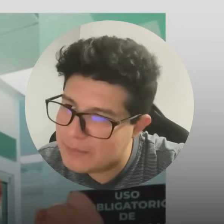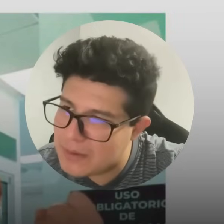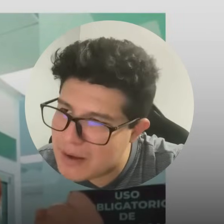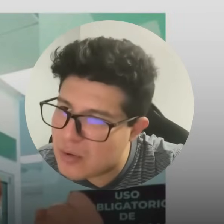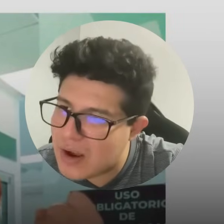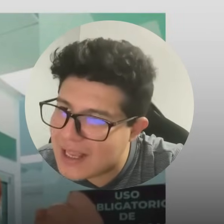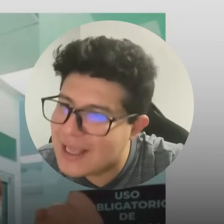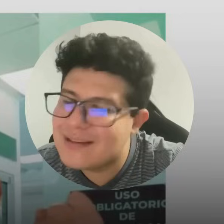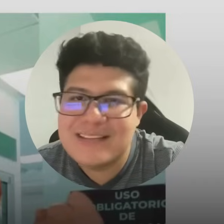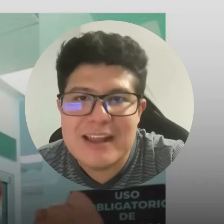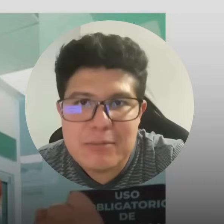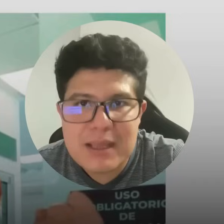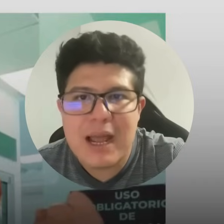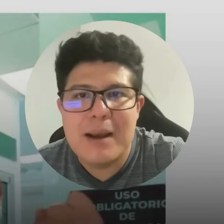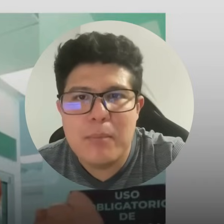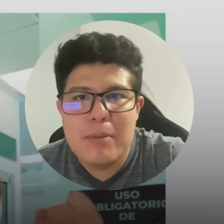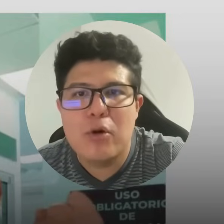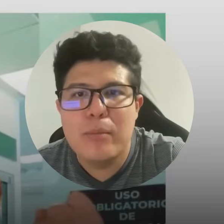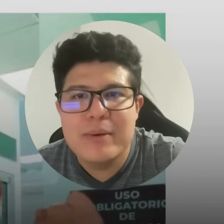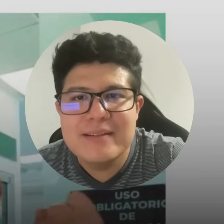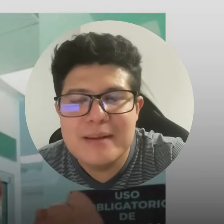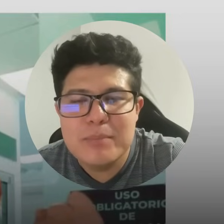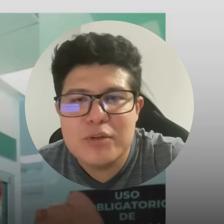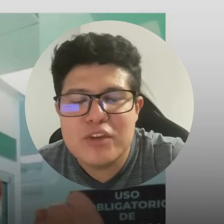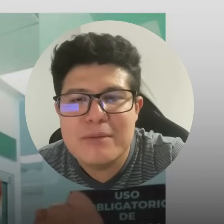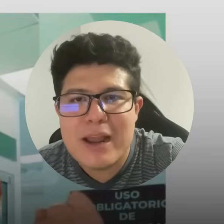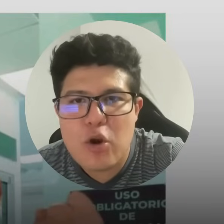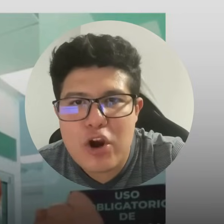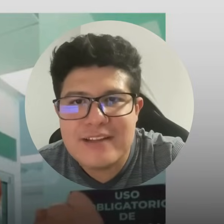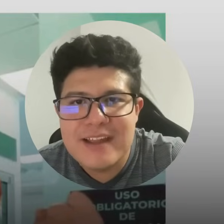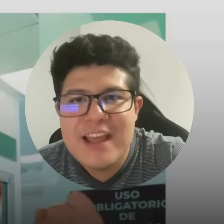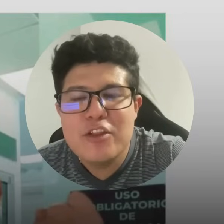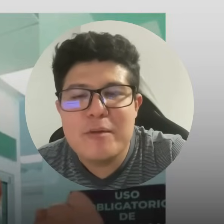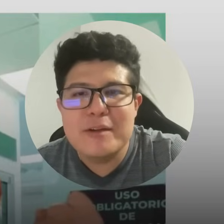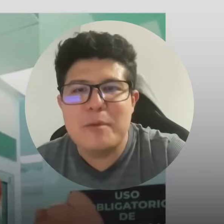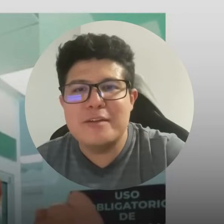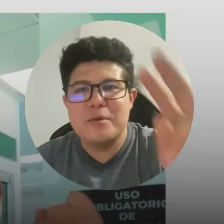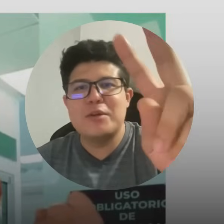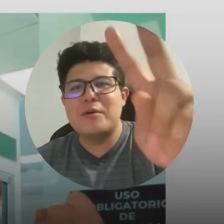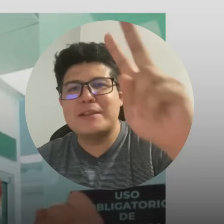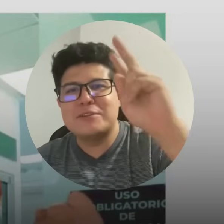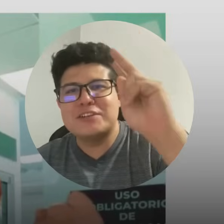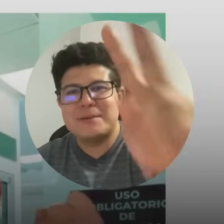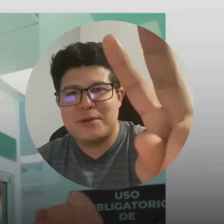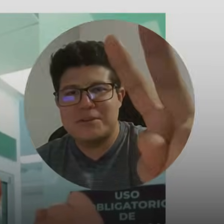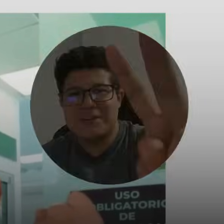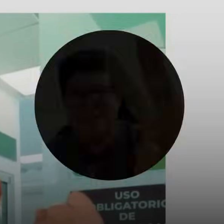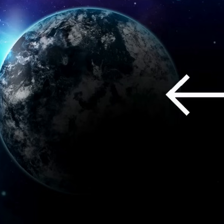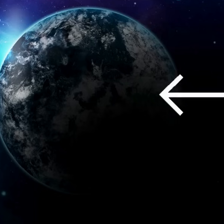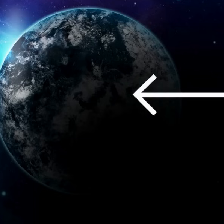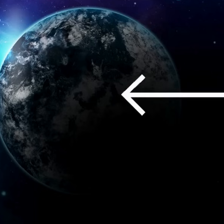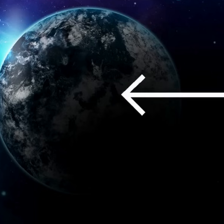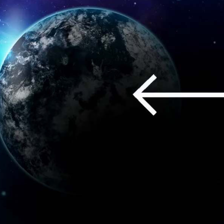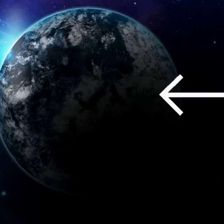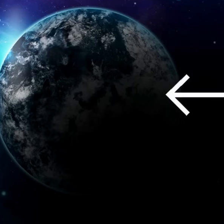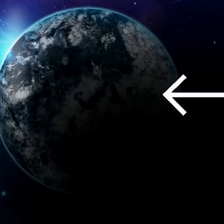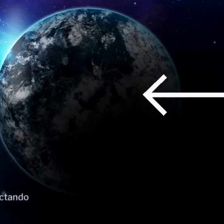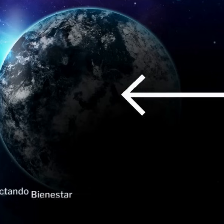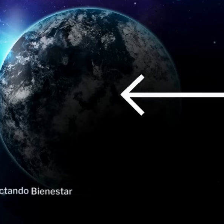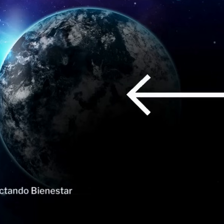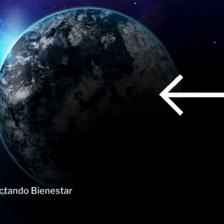Pues porque primero hay que servir al pueblo Con principios y valores nos vemos el próximo video cuate mucho hasta